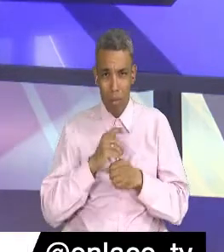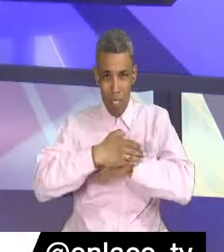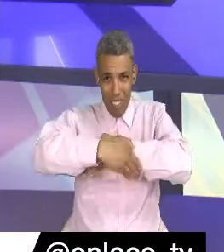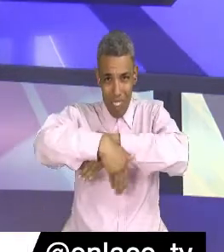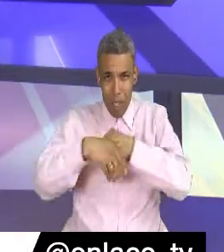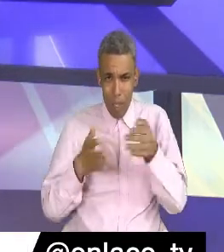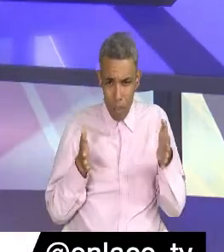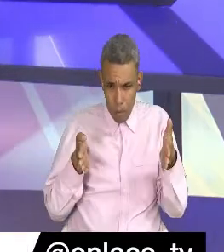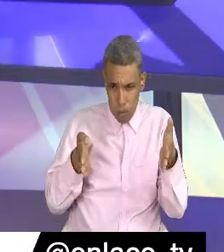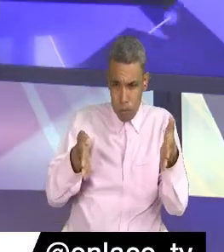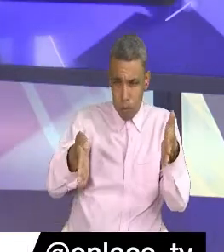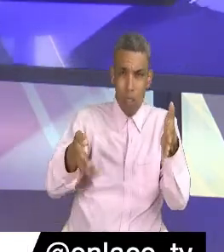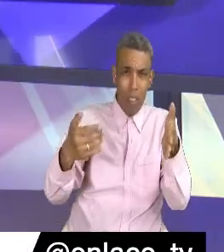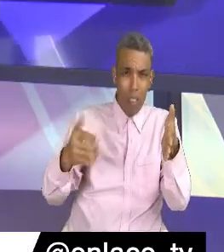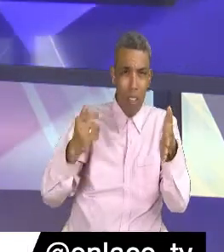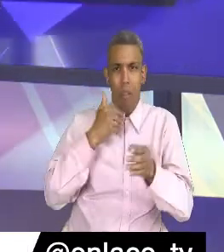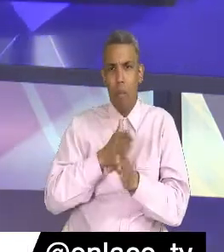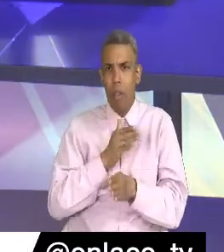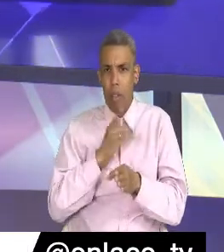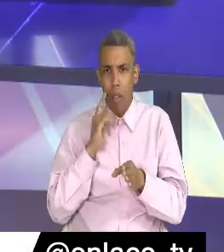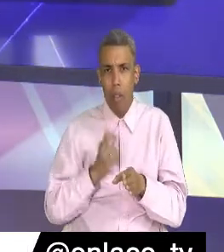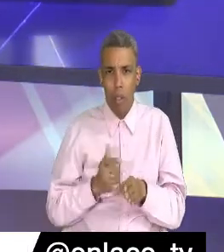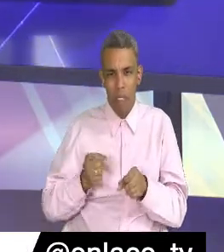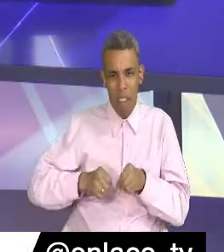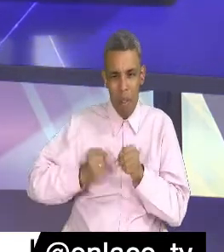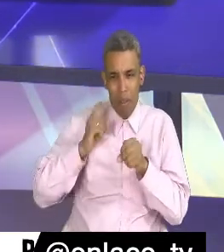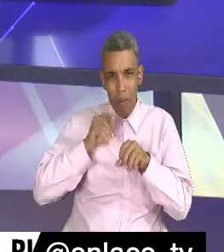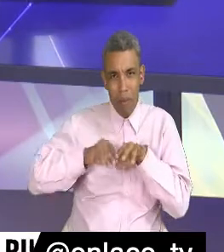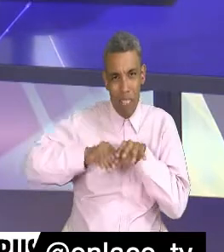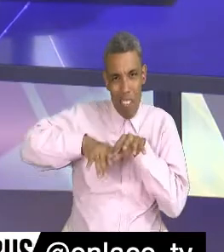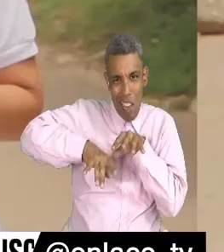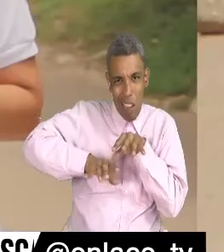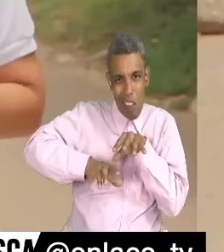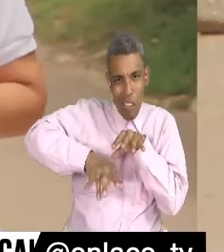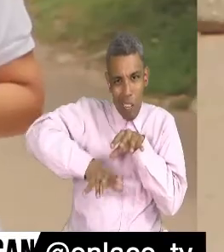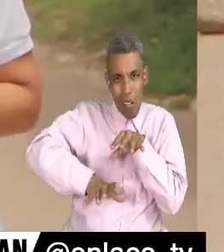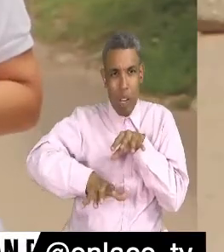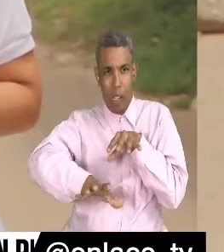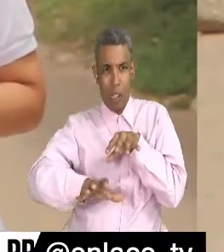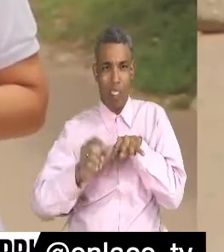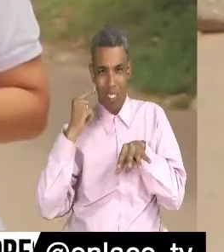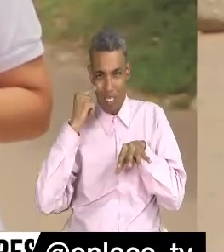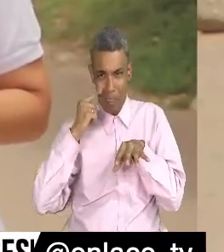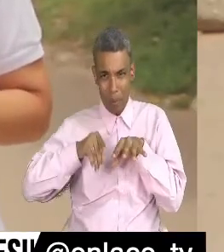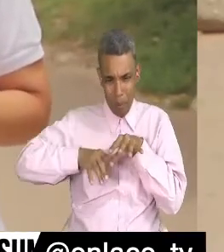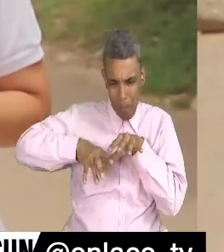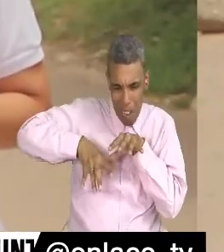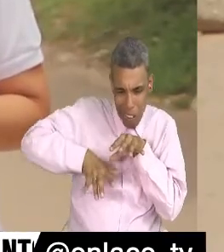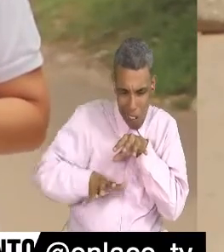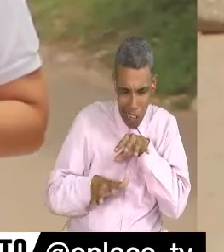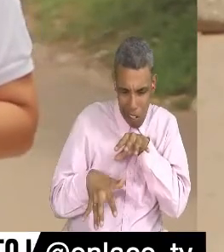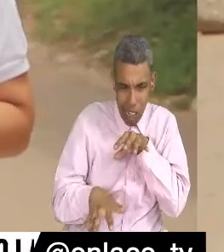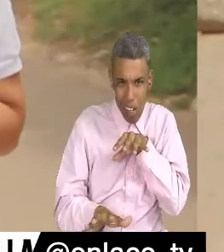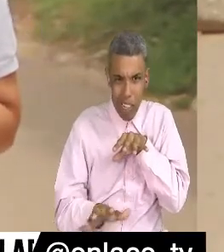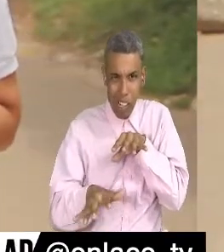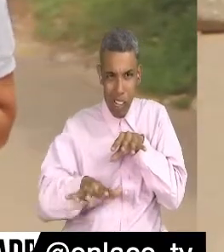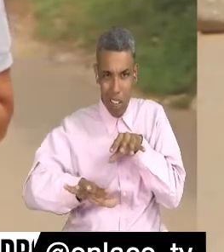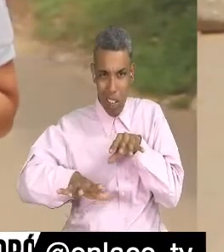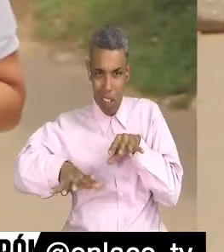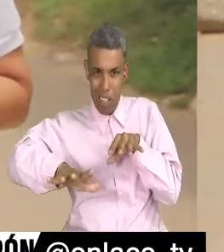periodista Neila Cosio estuvo en el lugar y nos preparó el siguiente informe. Adelante, Neila. Enlace Noticias llegó hasta la transversal 44